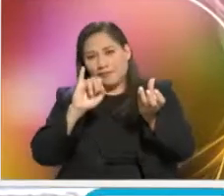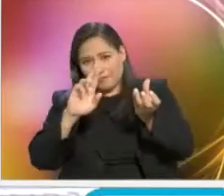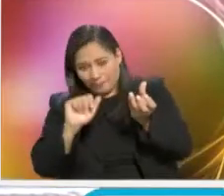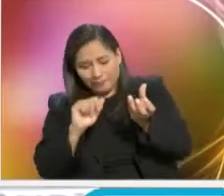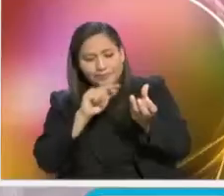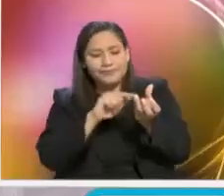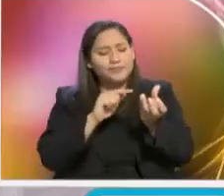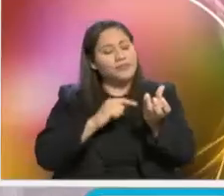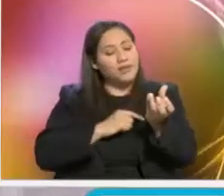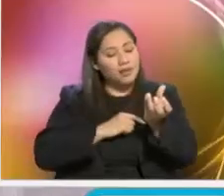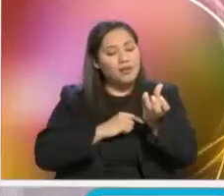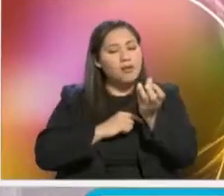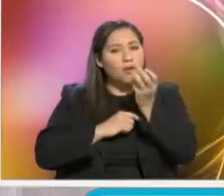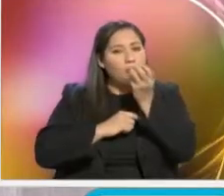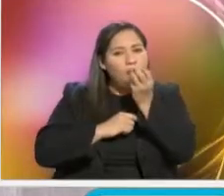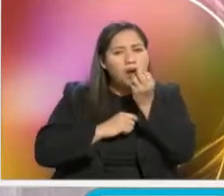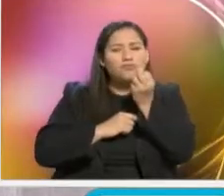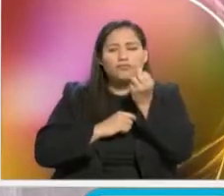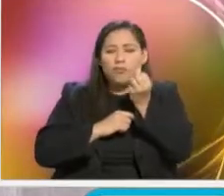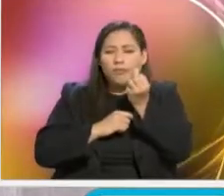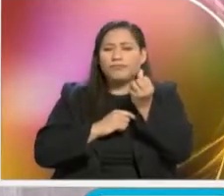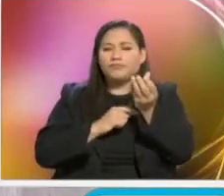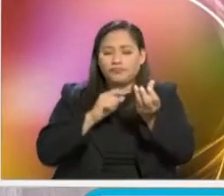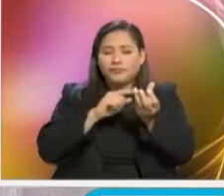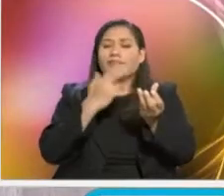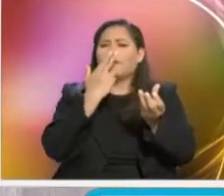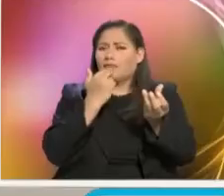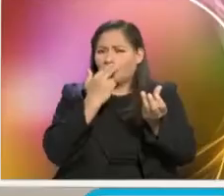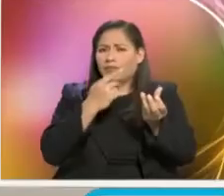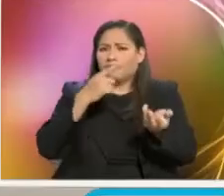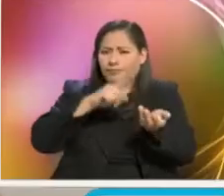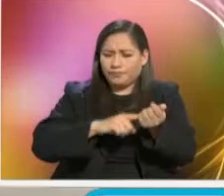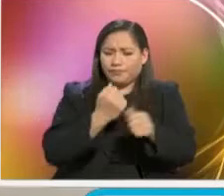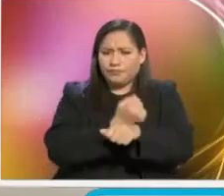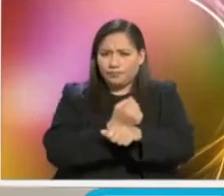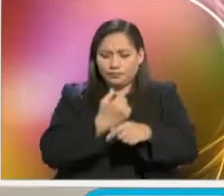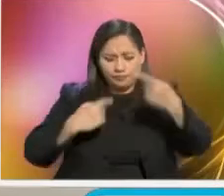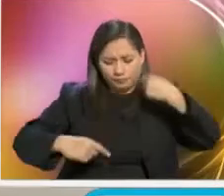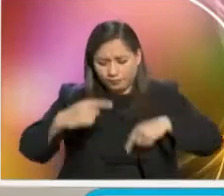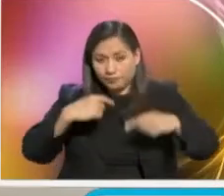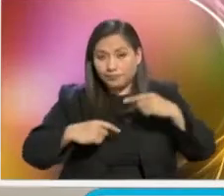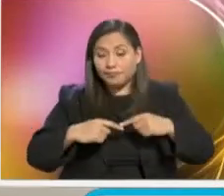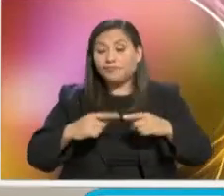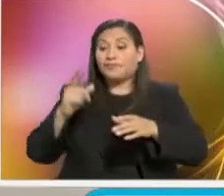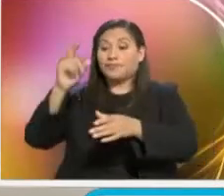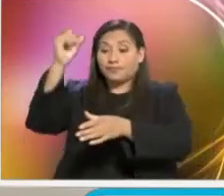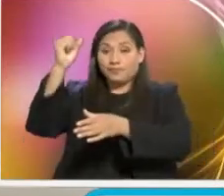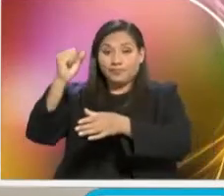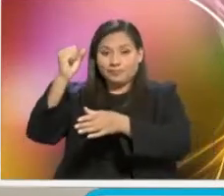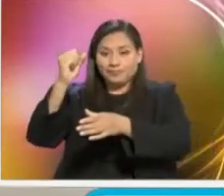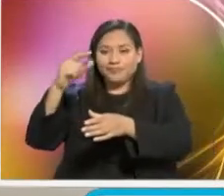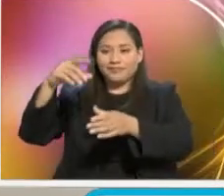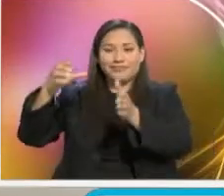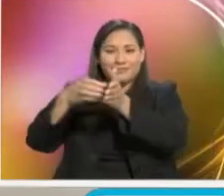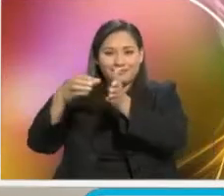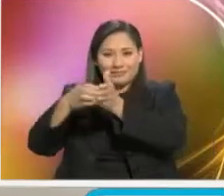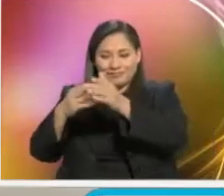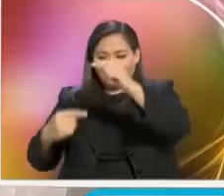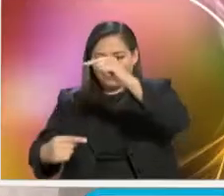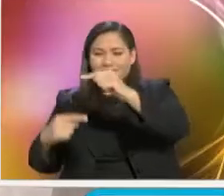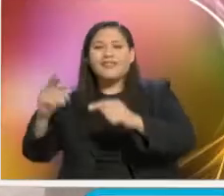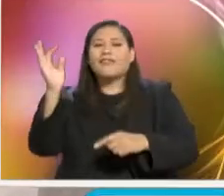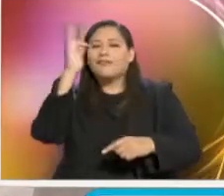porque va durando durante todo el tiempo la glucosa en la sangre. En el caso de un jugo procesado, que aquí lo traigo en forma de Tetra